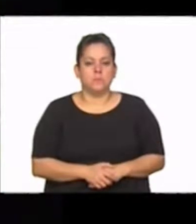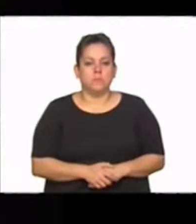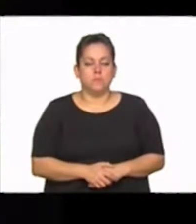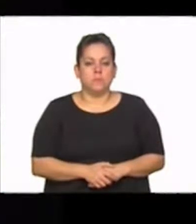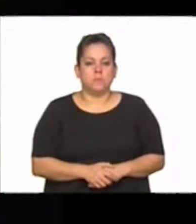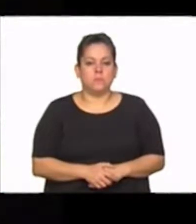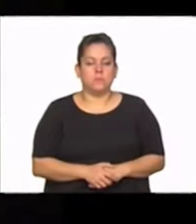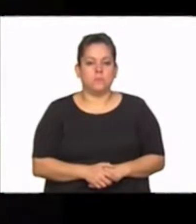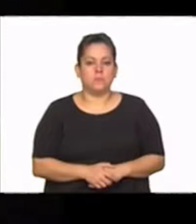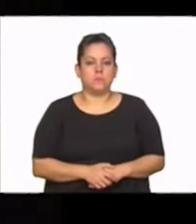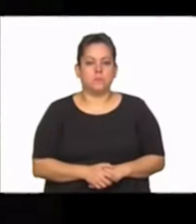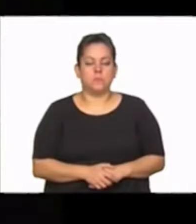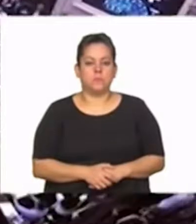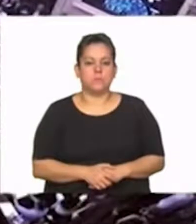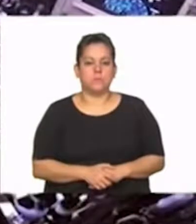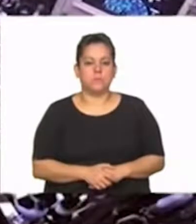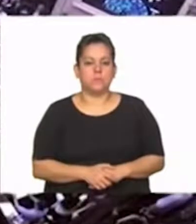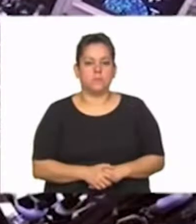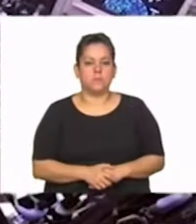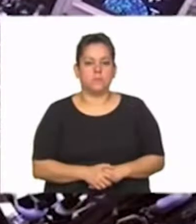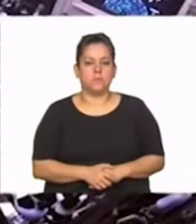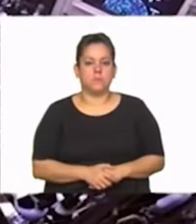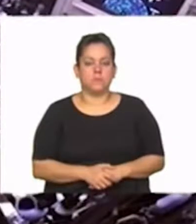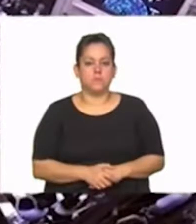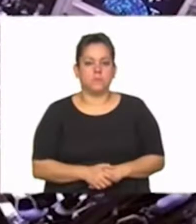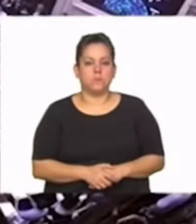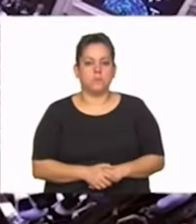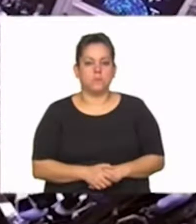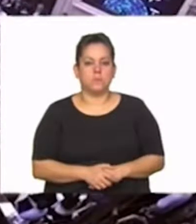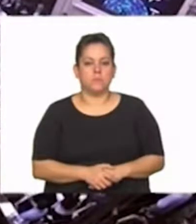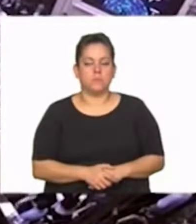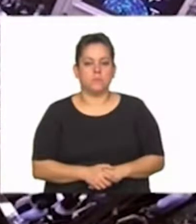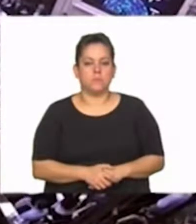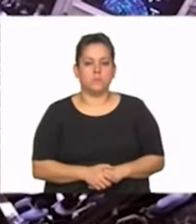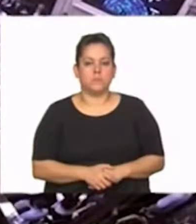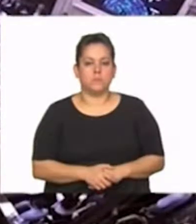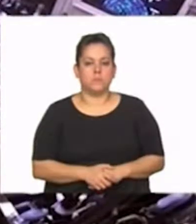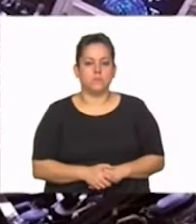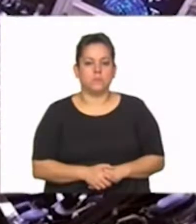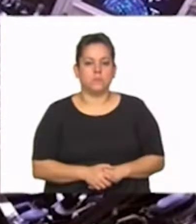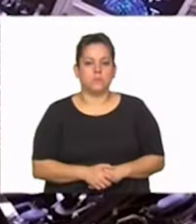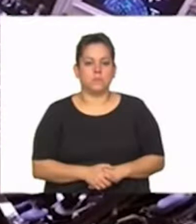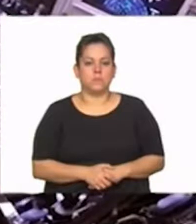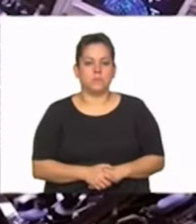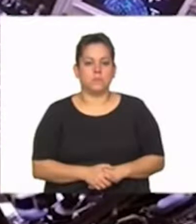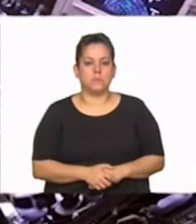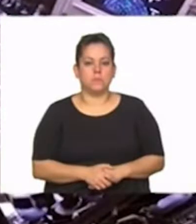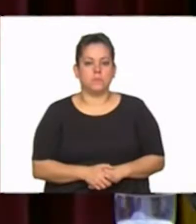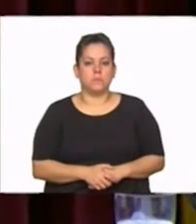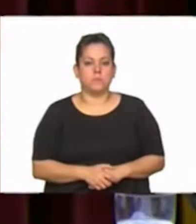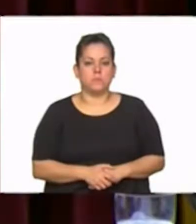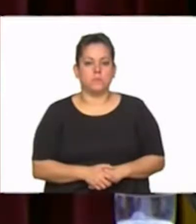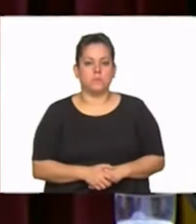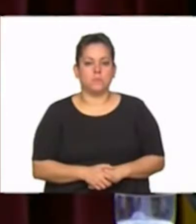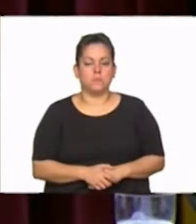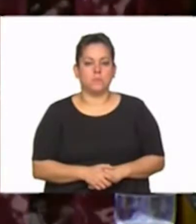tela de juicio la democracia de nuestro país, lo que sucedía afuera, ¿no? 128 votos positivos, 116 en